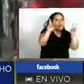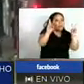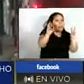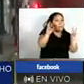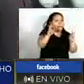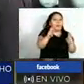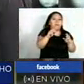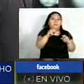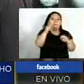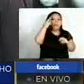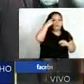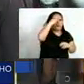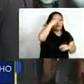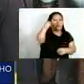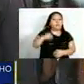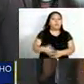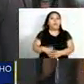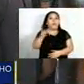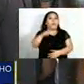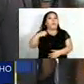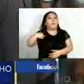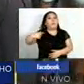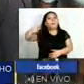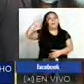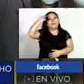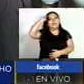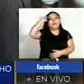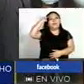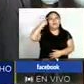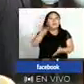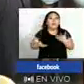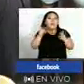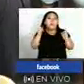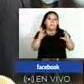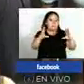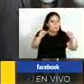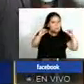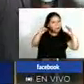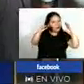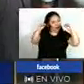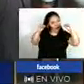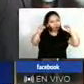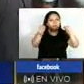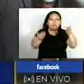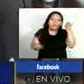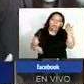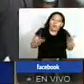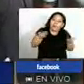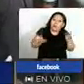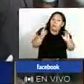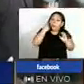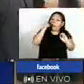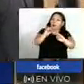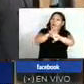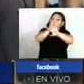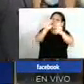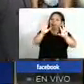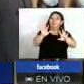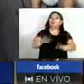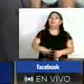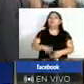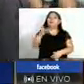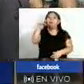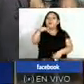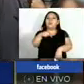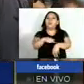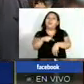política. Hoy por hoy lo estamos catalogando como un hecho de intolerancia. Un hecho de intolerancia, obviamente, estamos bajo una